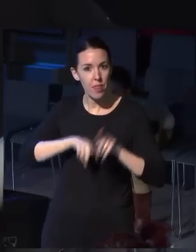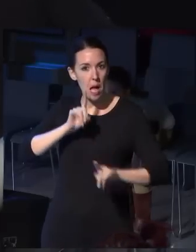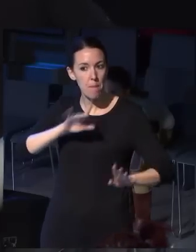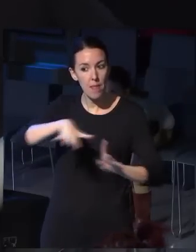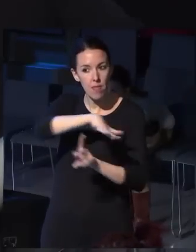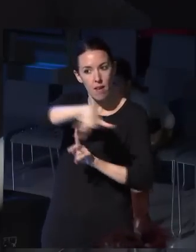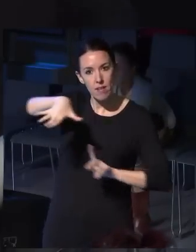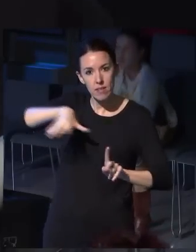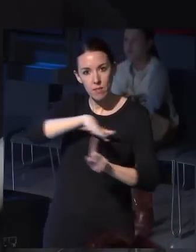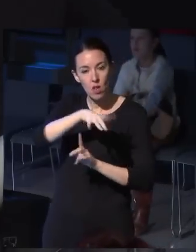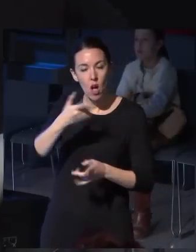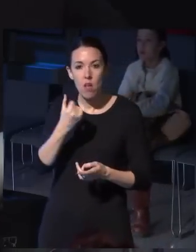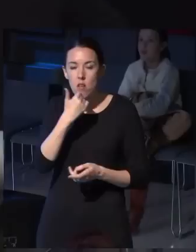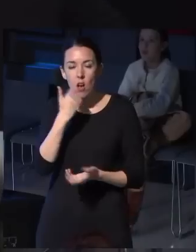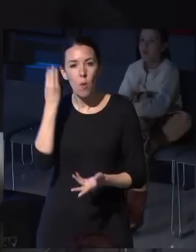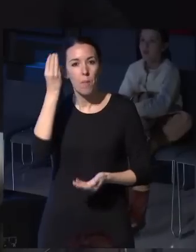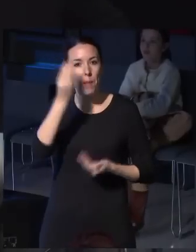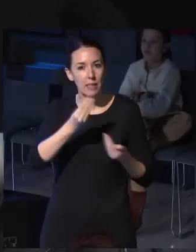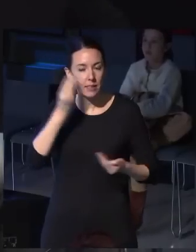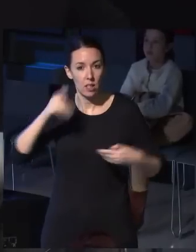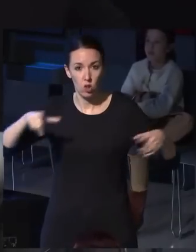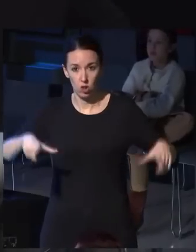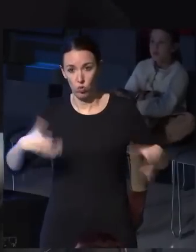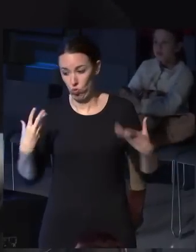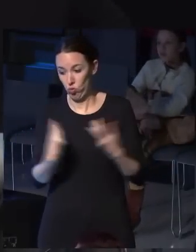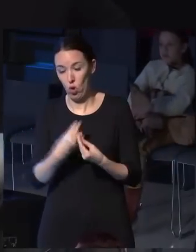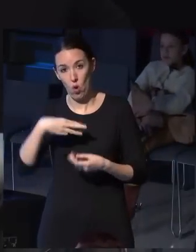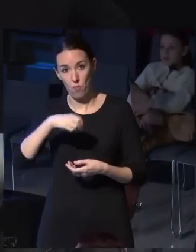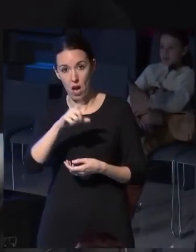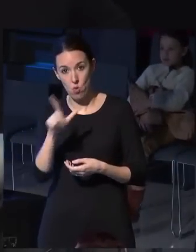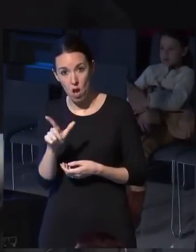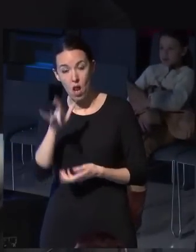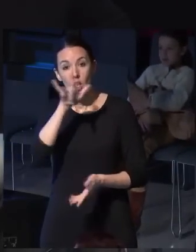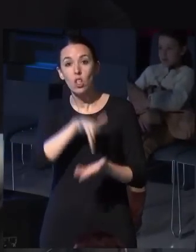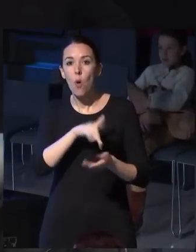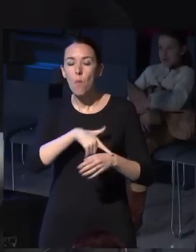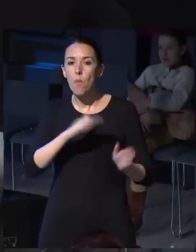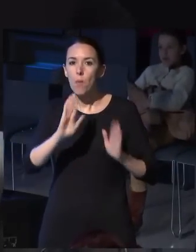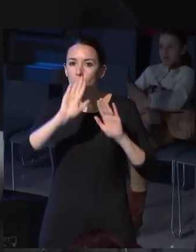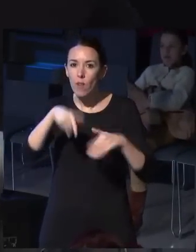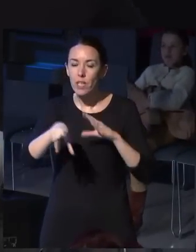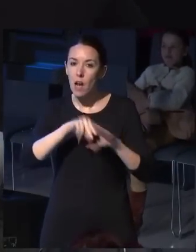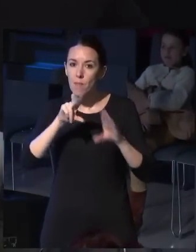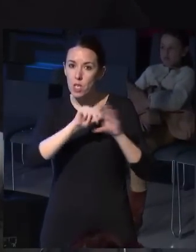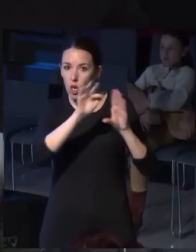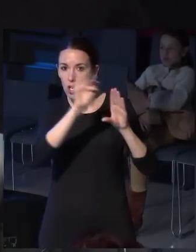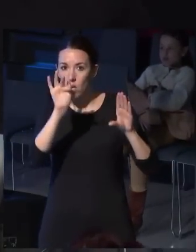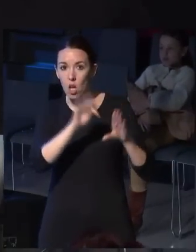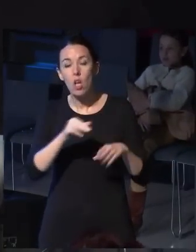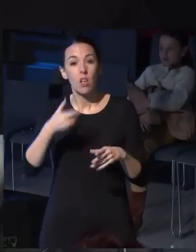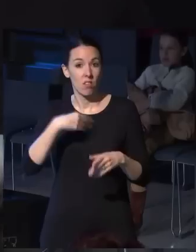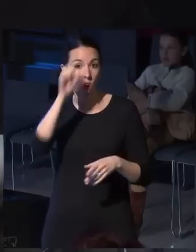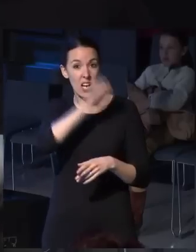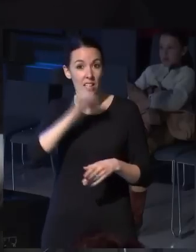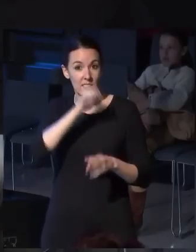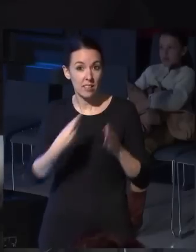hay algo que estuvimos dándole vueltas en el estudio, me acuerdo con Manuel, que es que hay un momento que al final del videoclip Pucho se subía arriba y